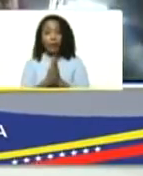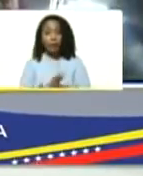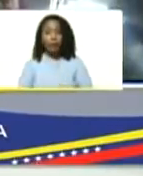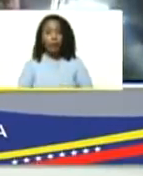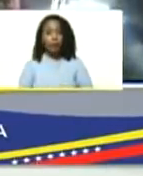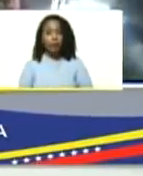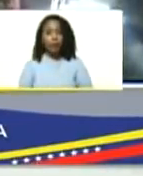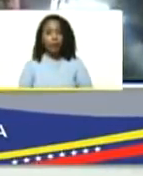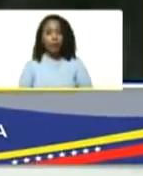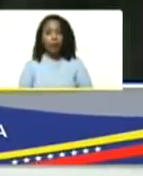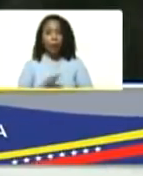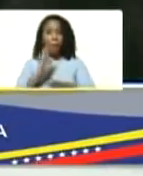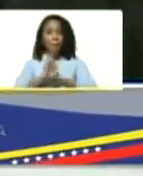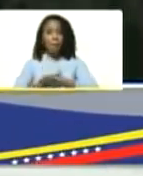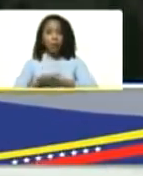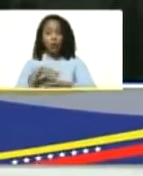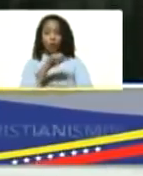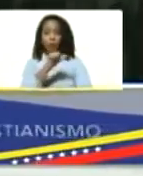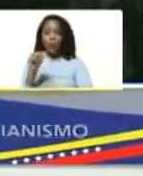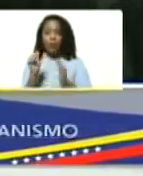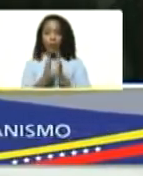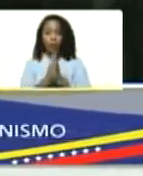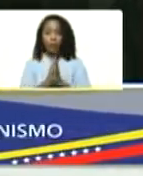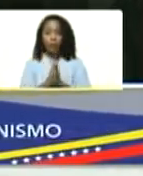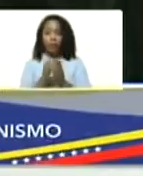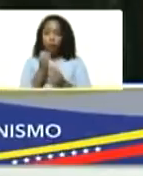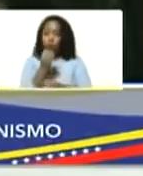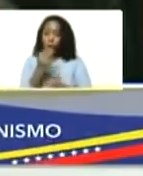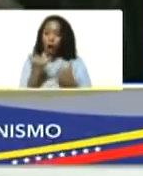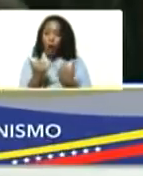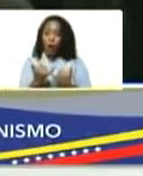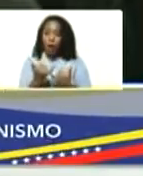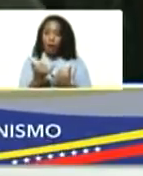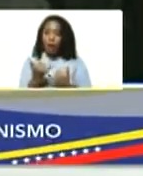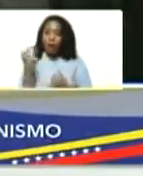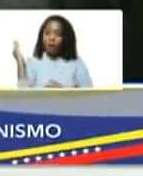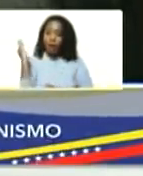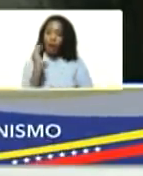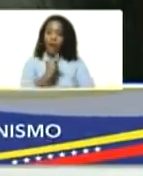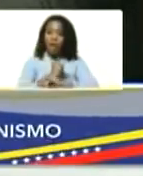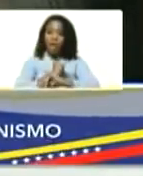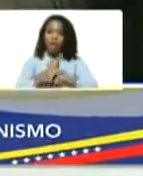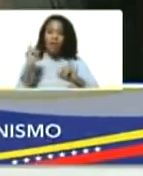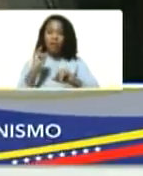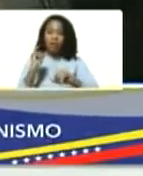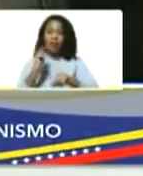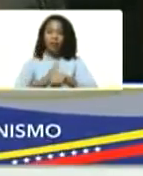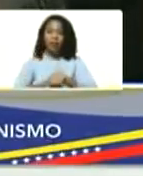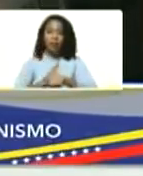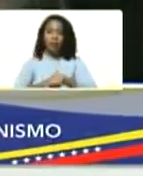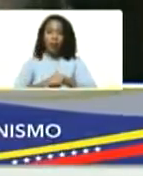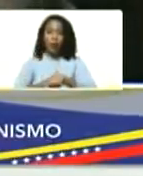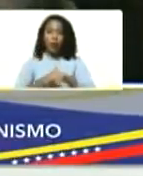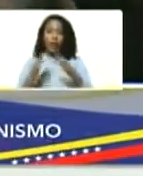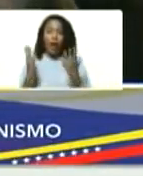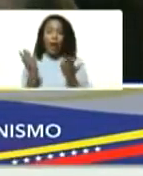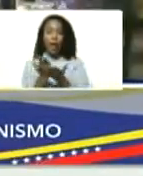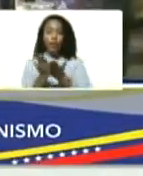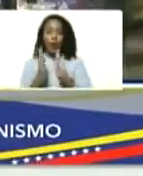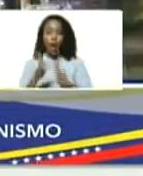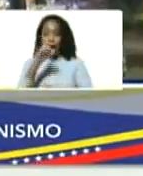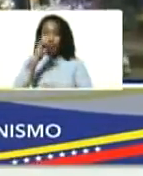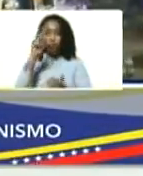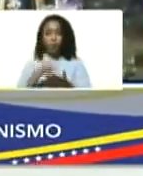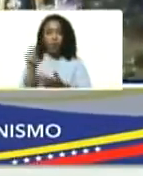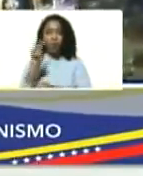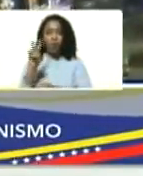paso la semana santa bueno ahora viene el final del acto escolar las vacaciones y el año 2022